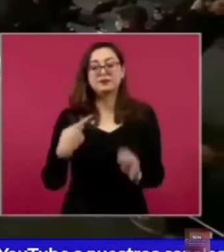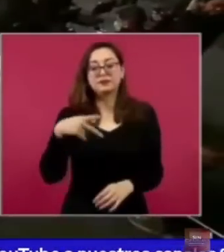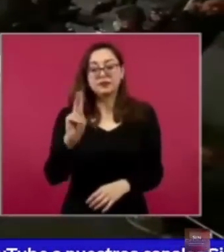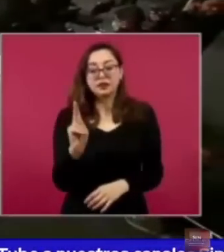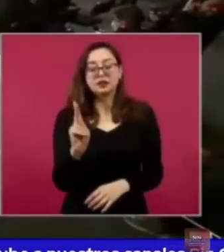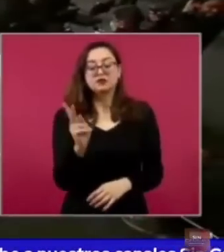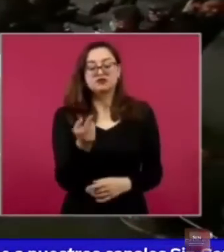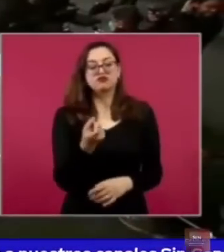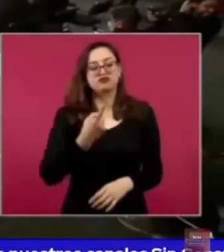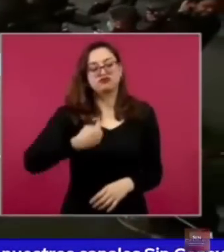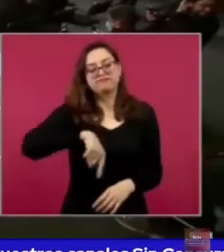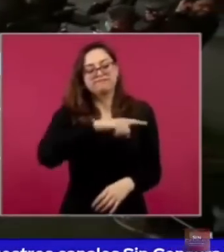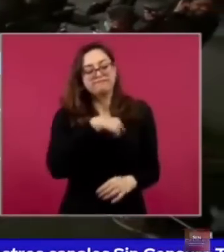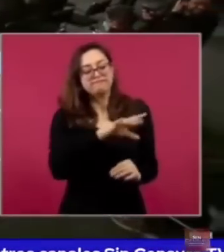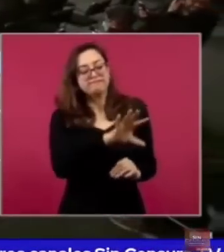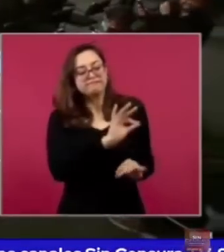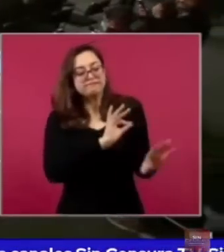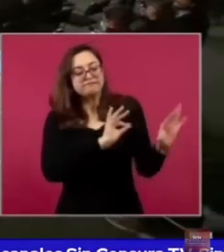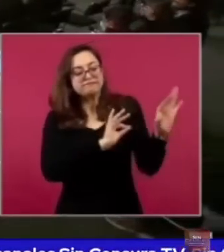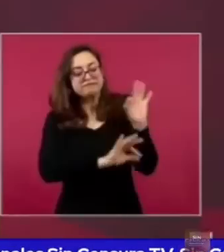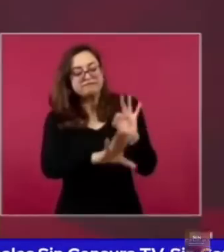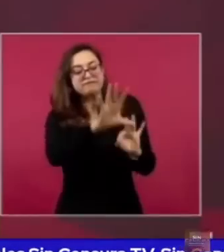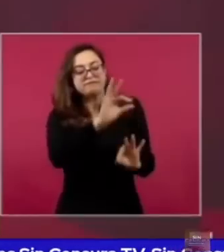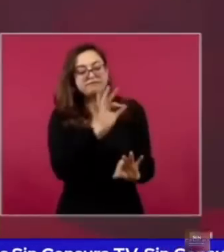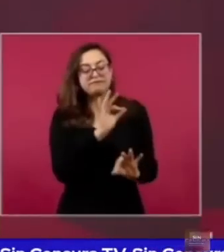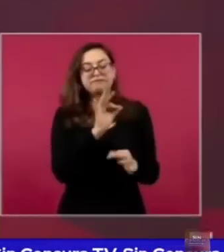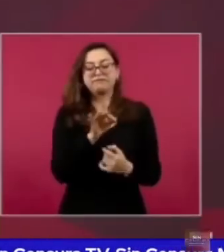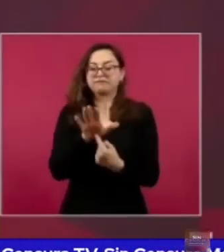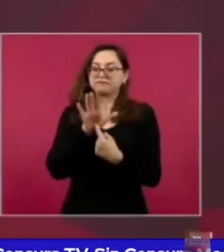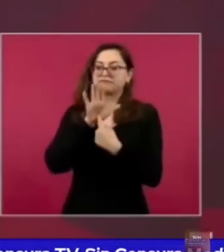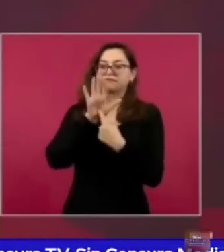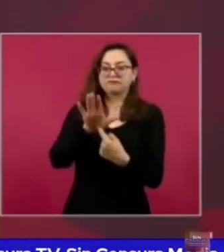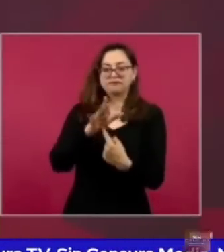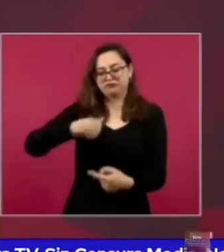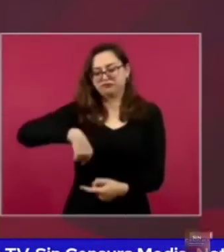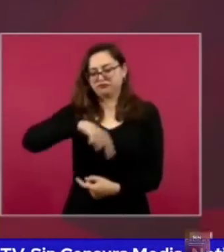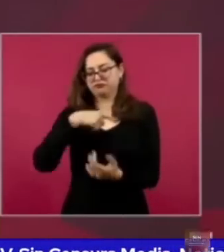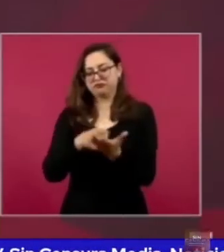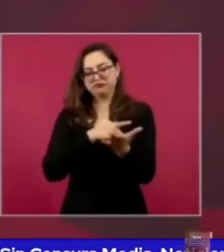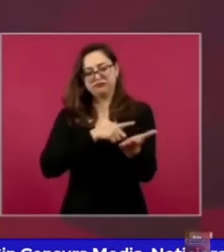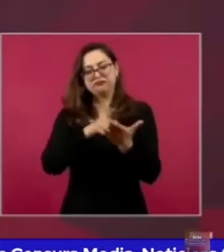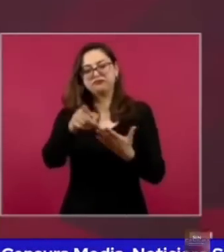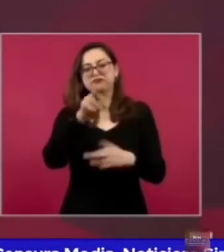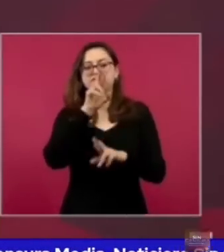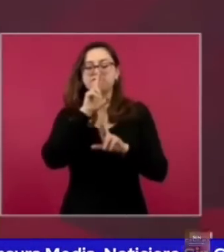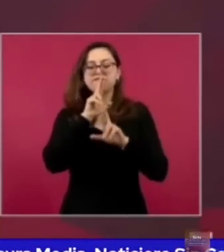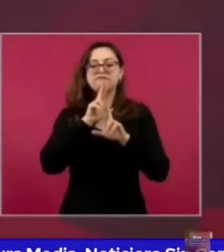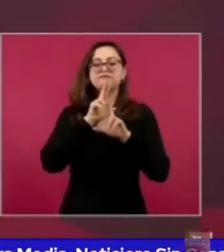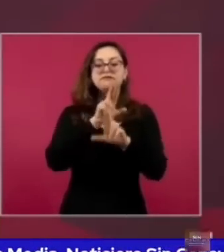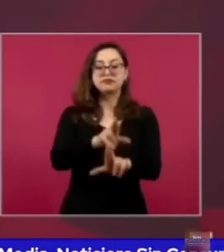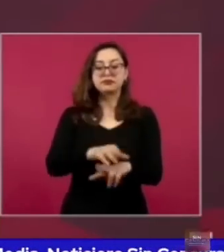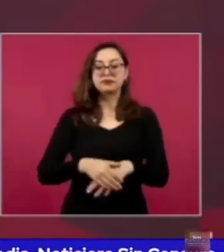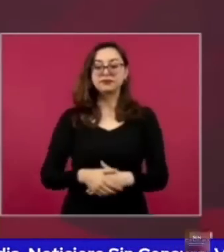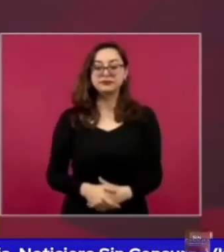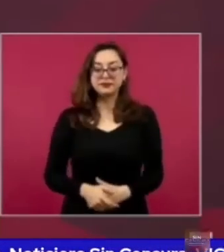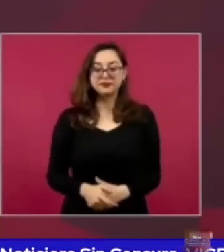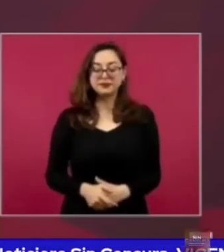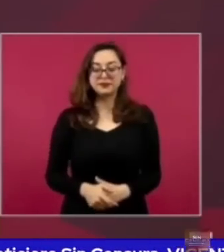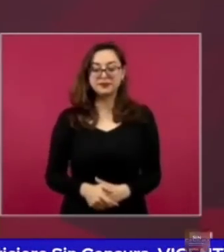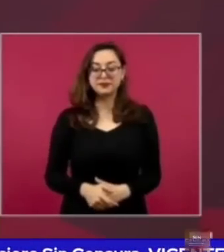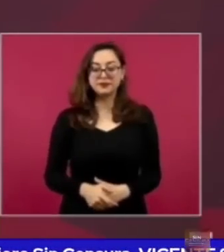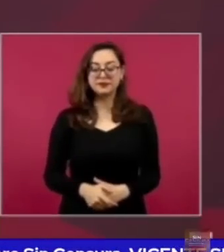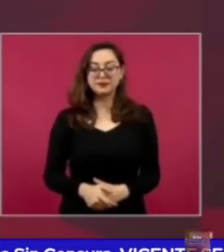matutina a explicar cómo hizo el montaje televisivo sobre la detención de Israel Vallarta y Florence Cassé como presuntos